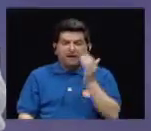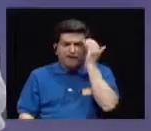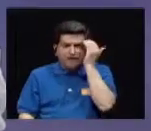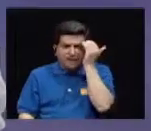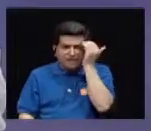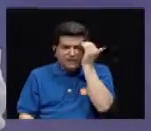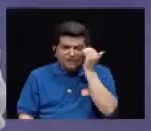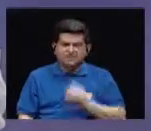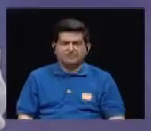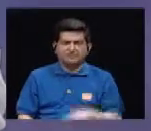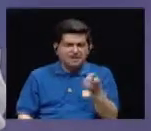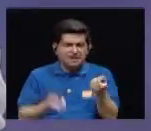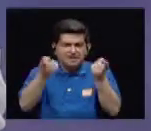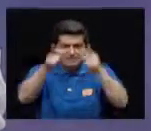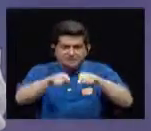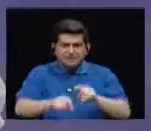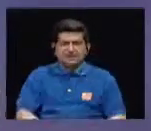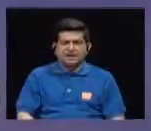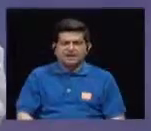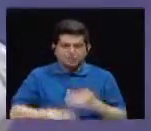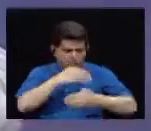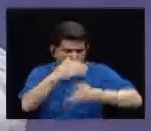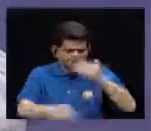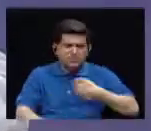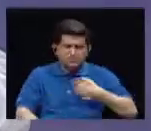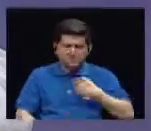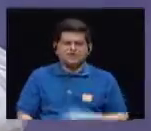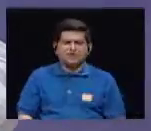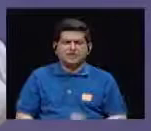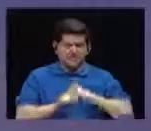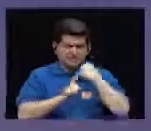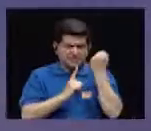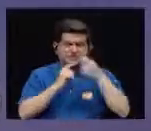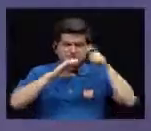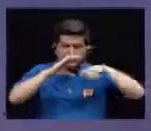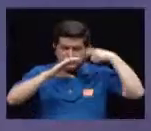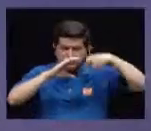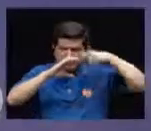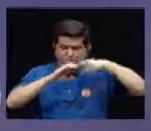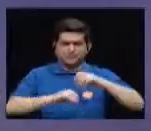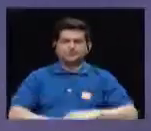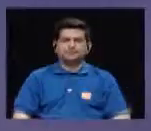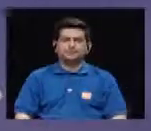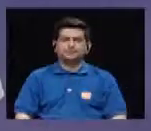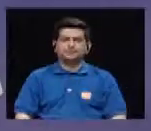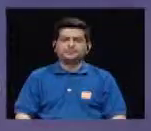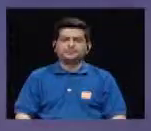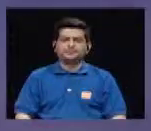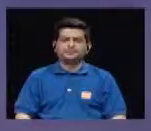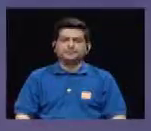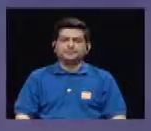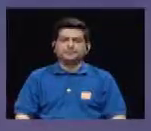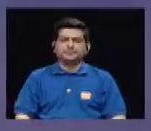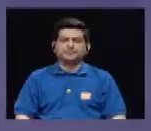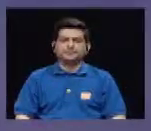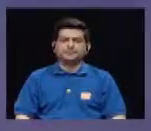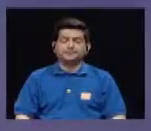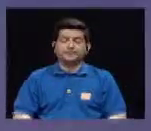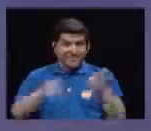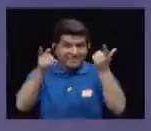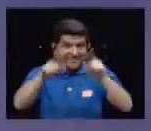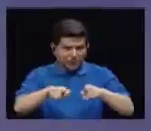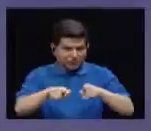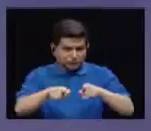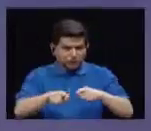realmente en conocer el teje y maneje de los asuntos cinematográficos. Así es. Entonces, de